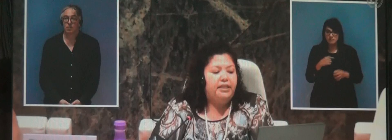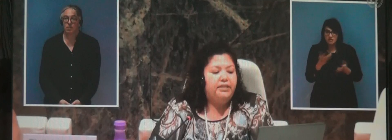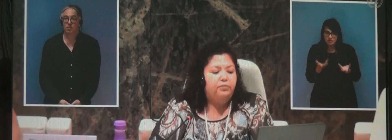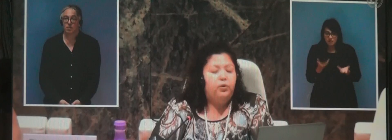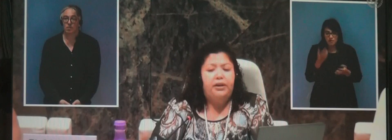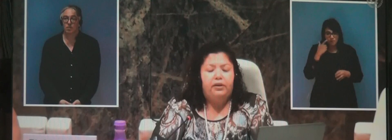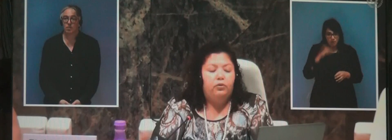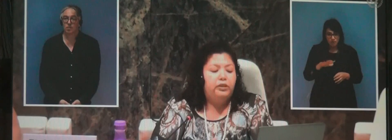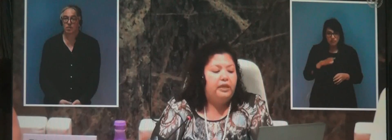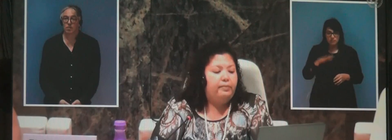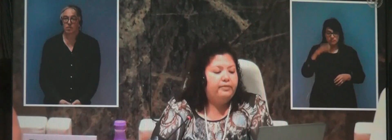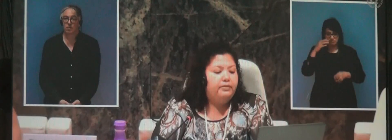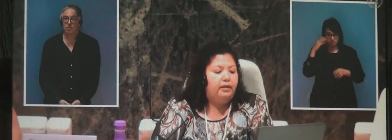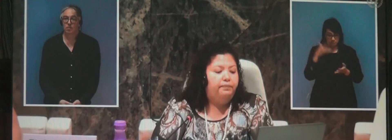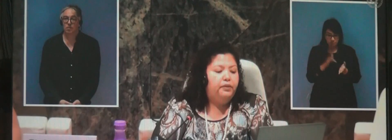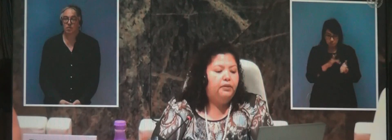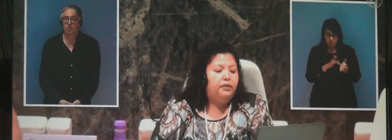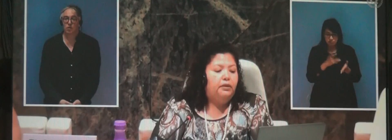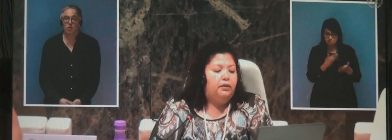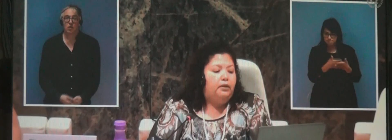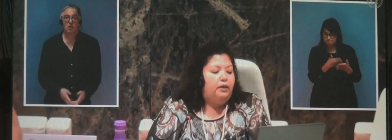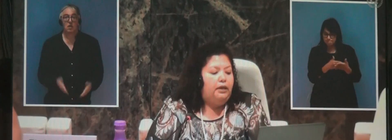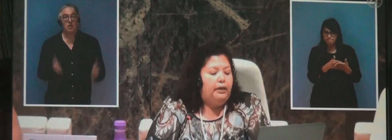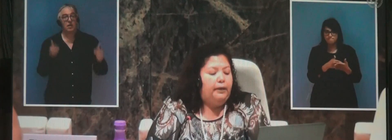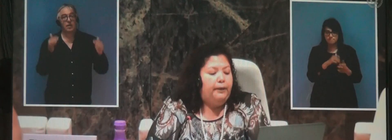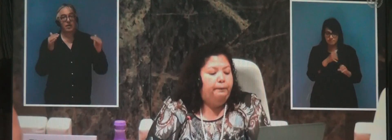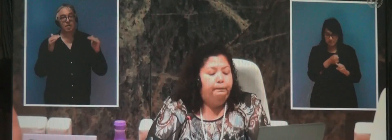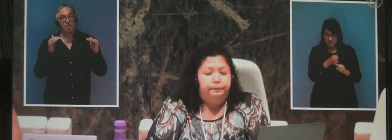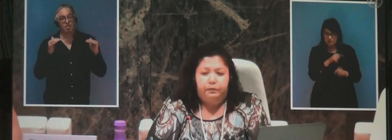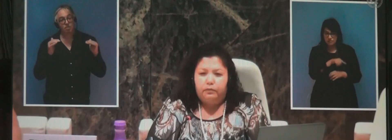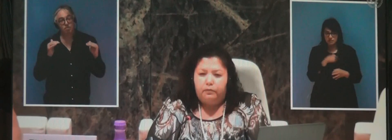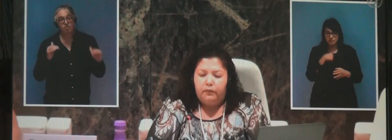de niñas y mujeres con discapacidad,